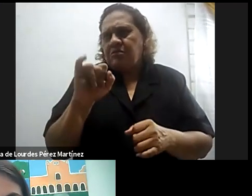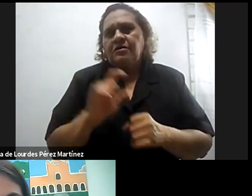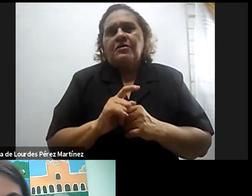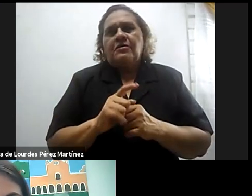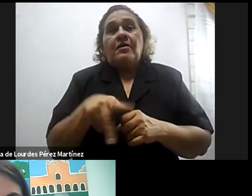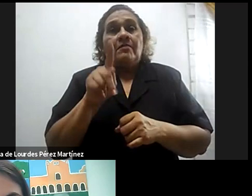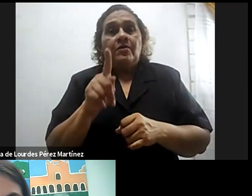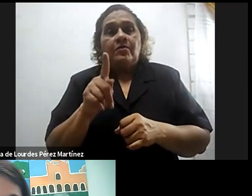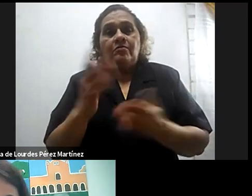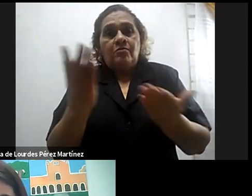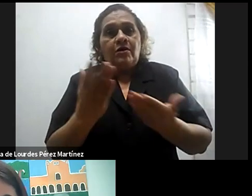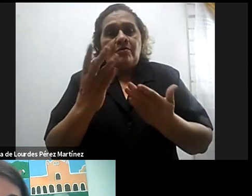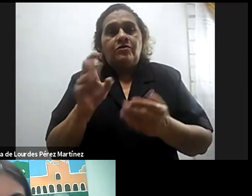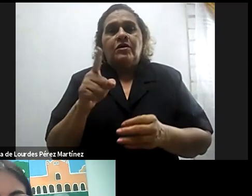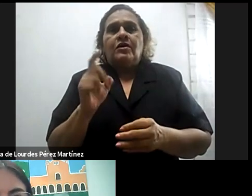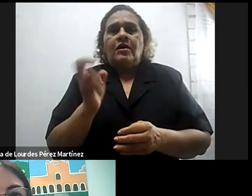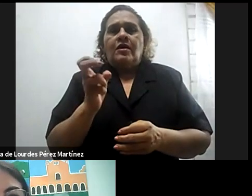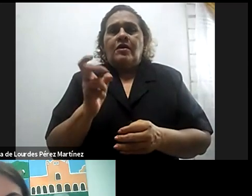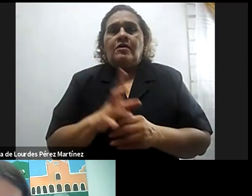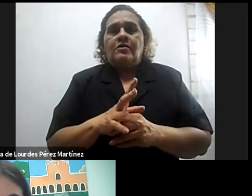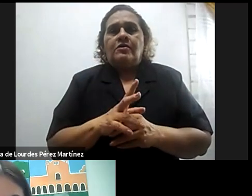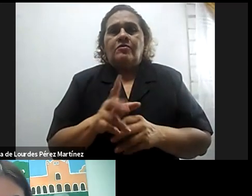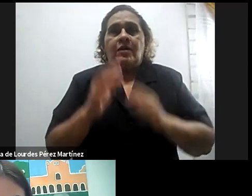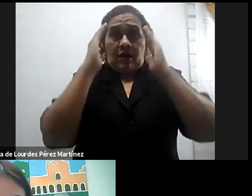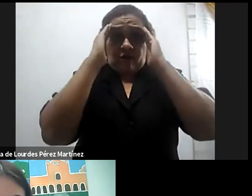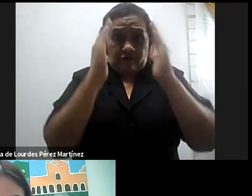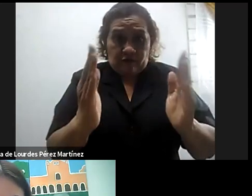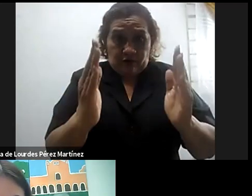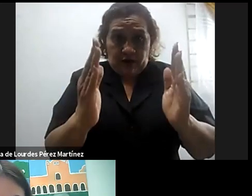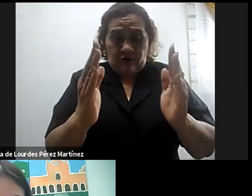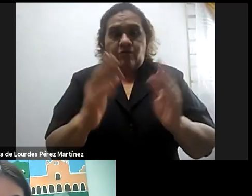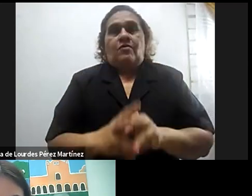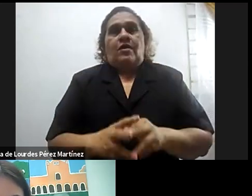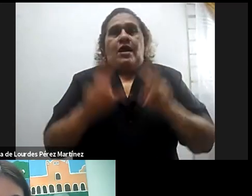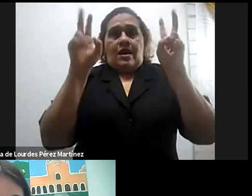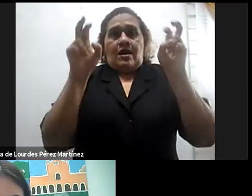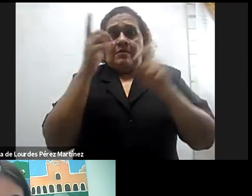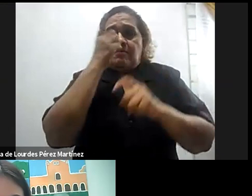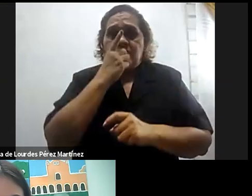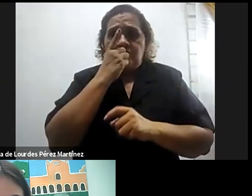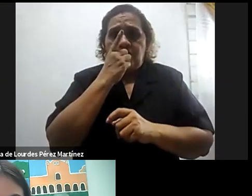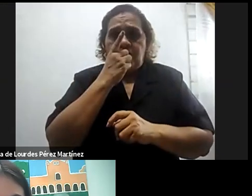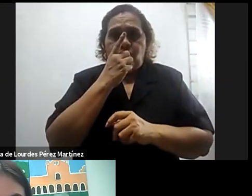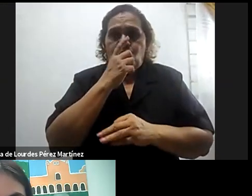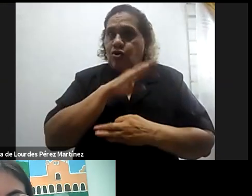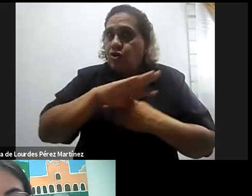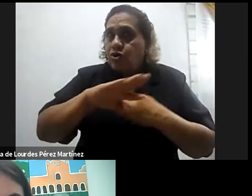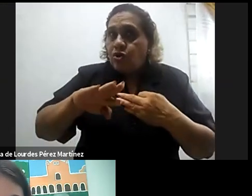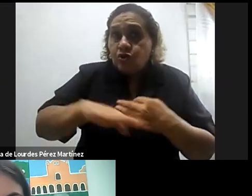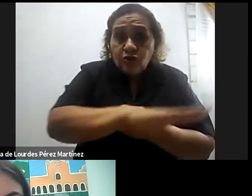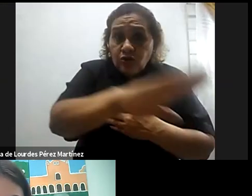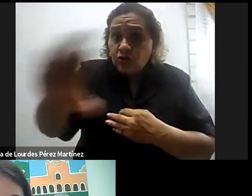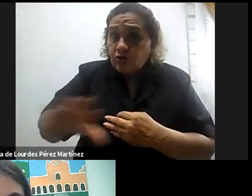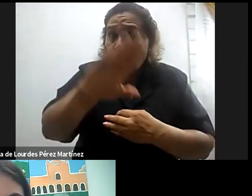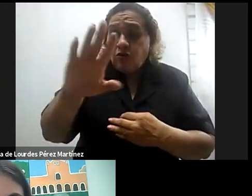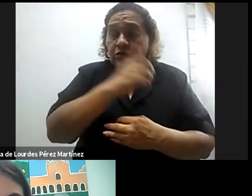hacemos esto de alguna manera y va muy enfocado el tema de diabetes, ¿no? Pero pero todos nos debemos de cuidar los pies, o sea, de alguna manera